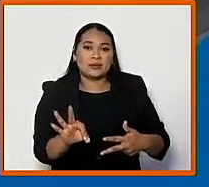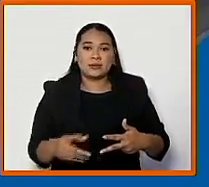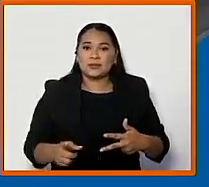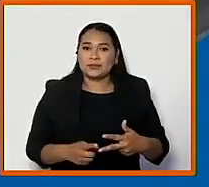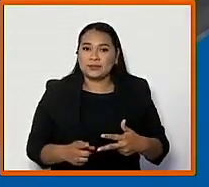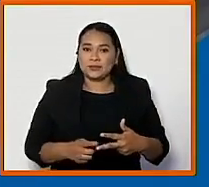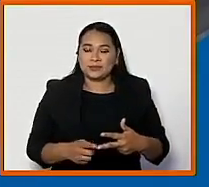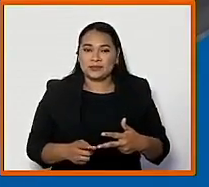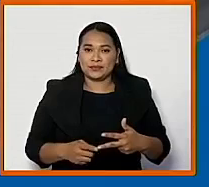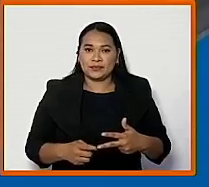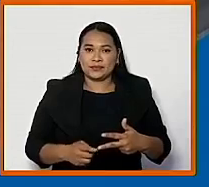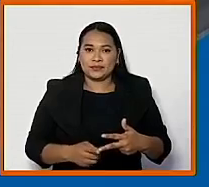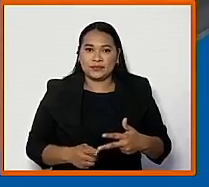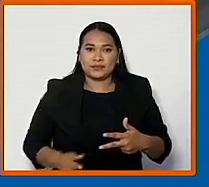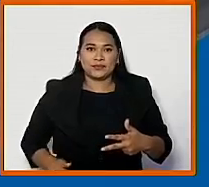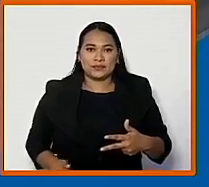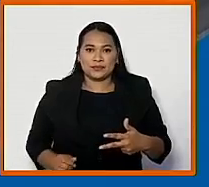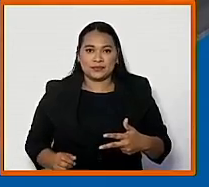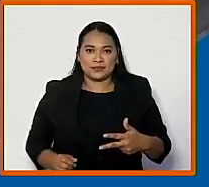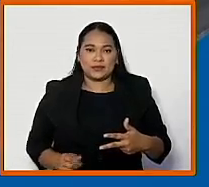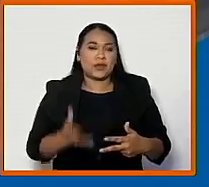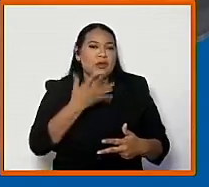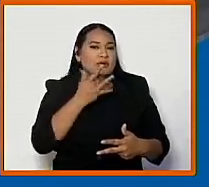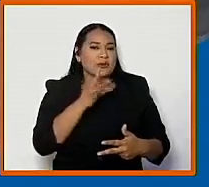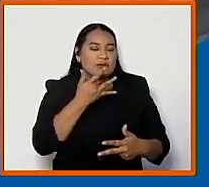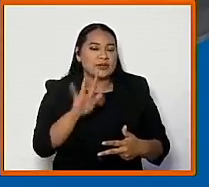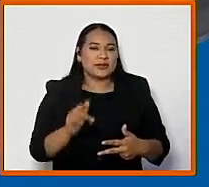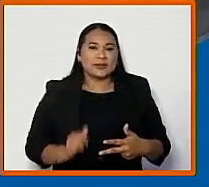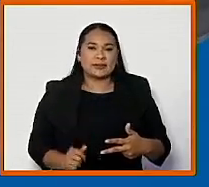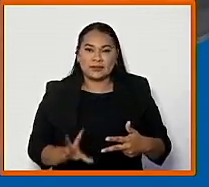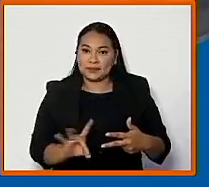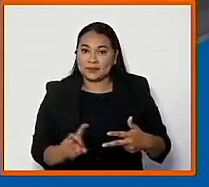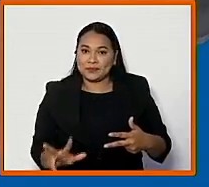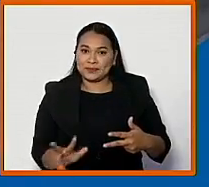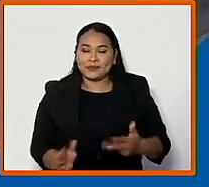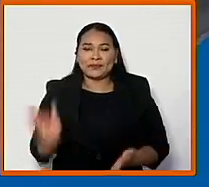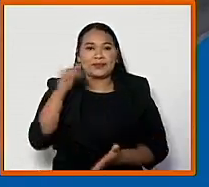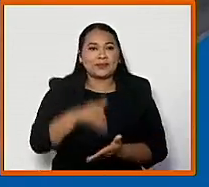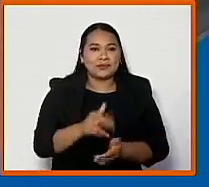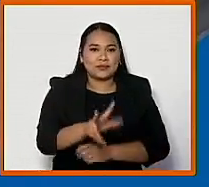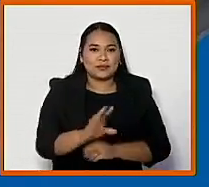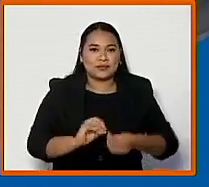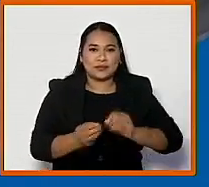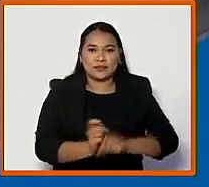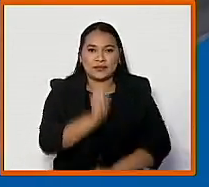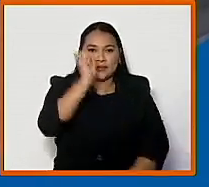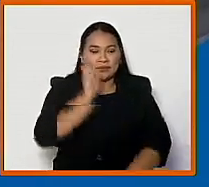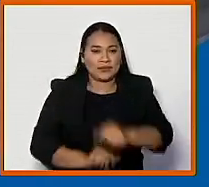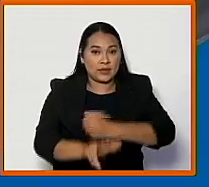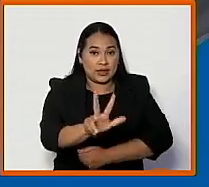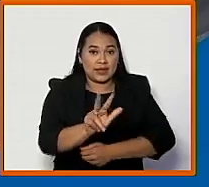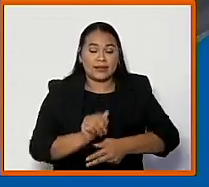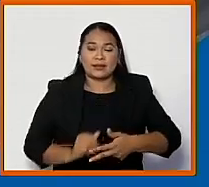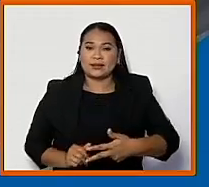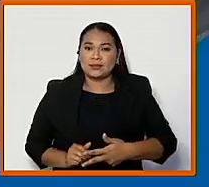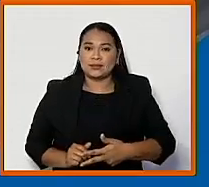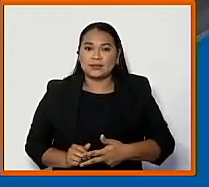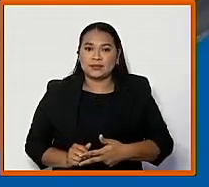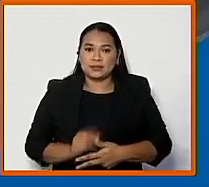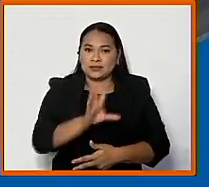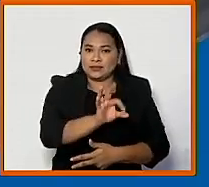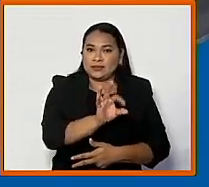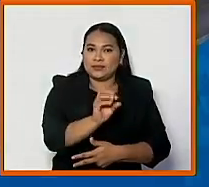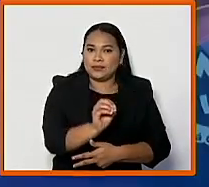decisivo número ganador. Suerte, porque este es el 83. Con mucho gusto te repito tus tres números favorecidos para Pega 3.